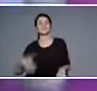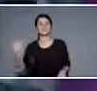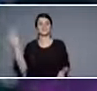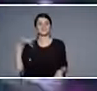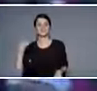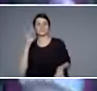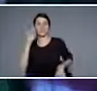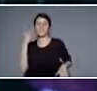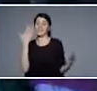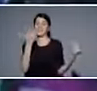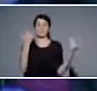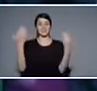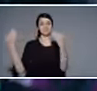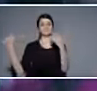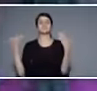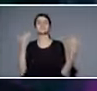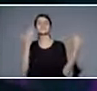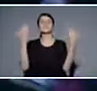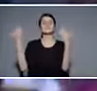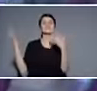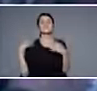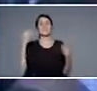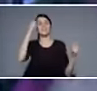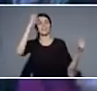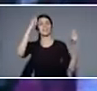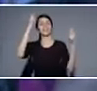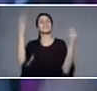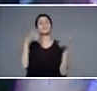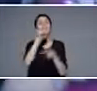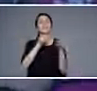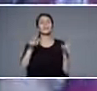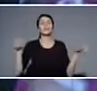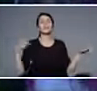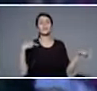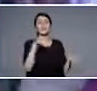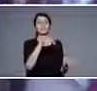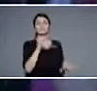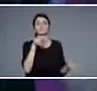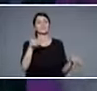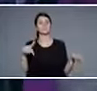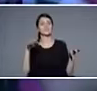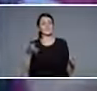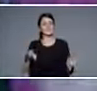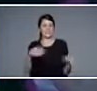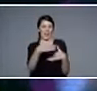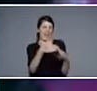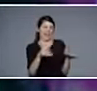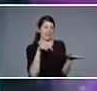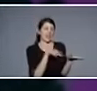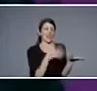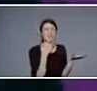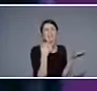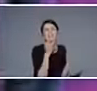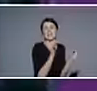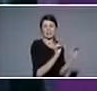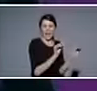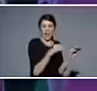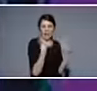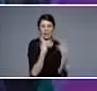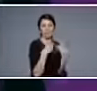Con nuestra despedida, cómo no, dedicada a aquellas personas que no viven en una cajita de cristal,